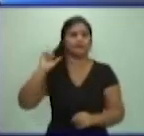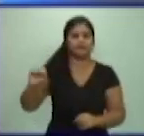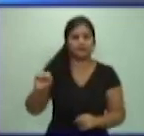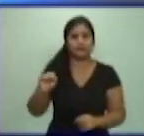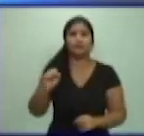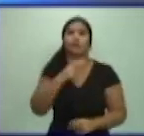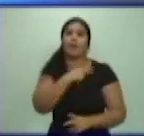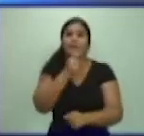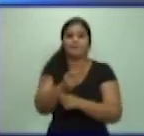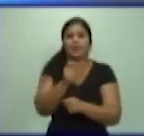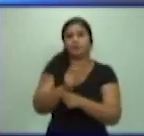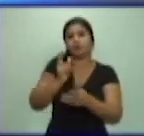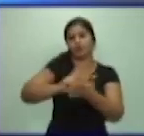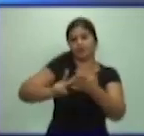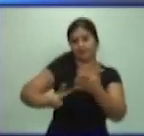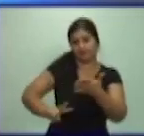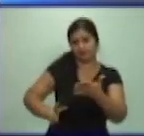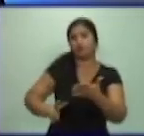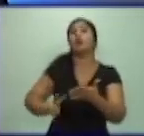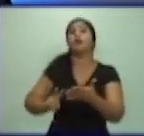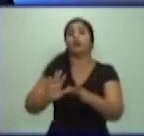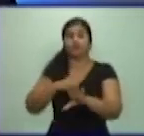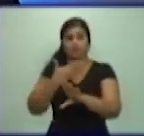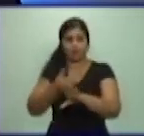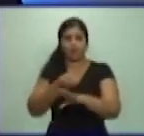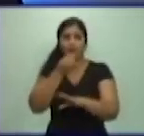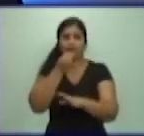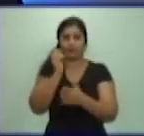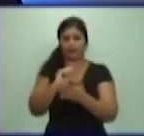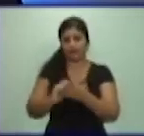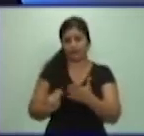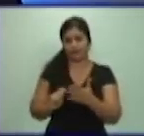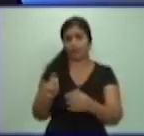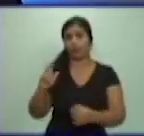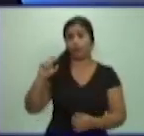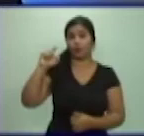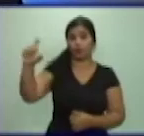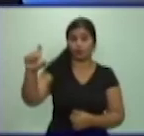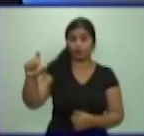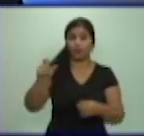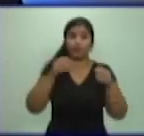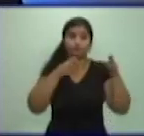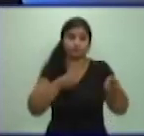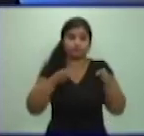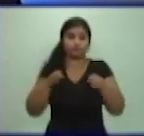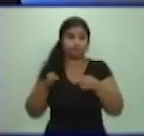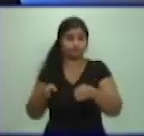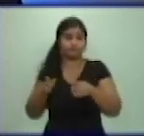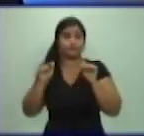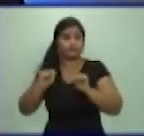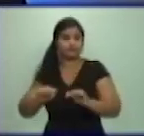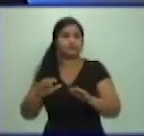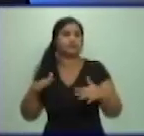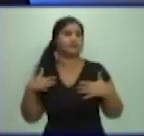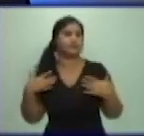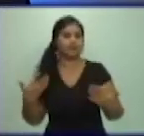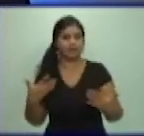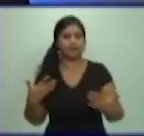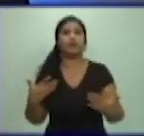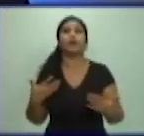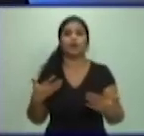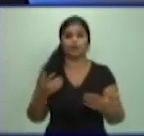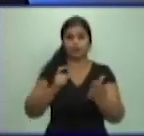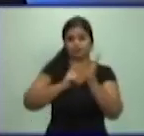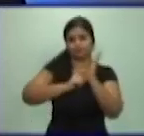para poderlo escribir. Y un último momento del dictado que es para colocar los signos